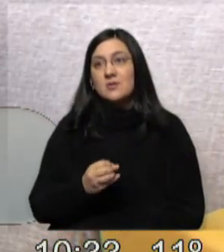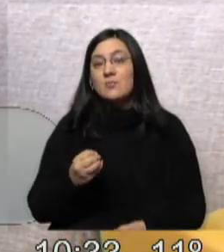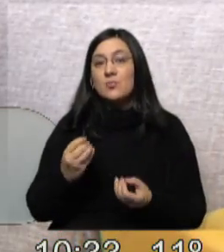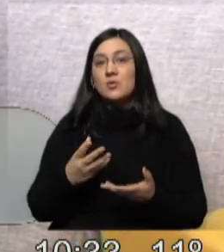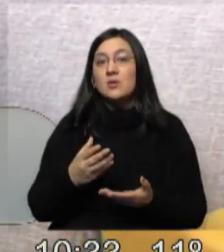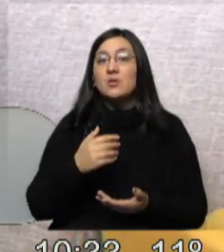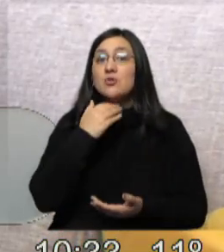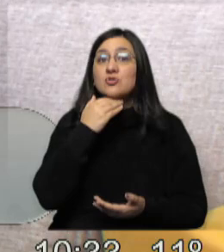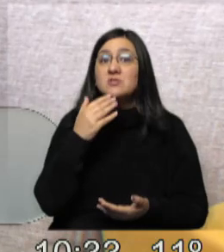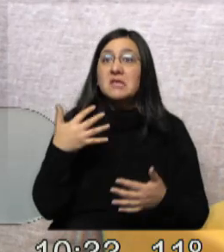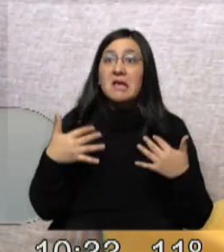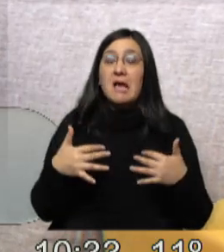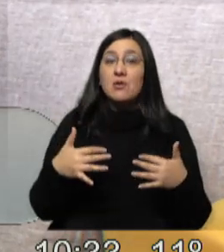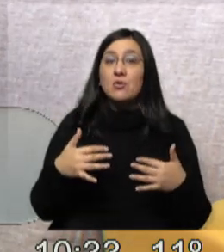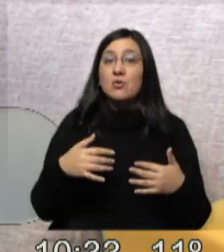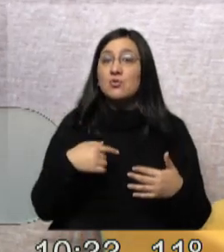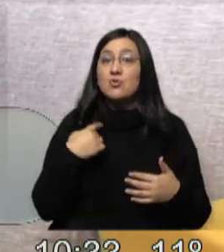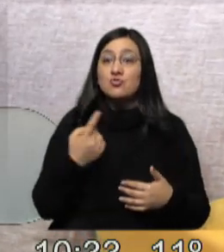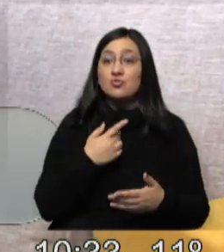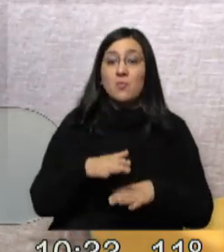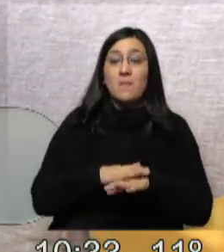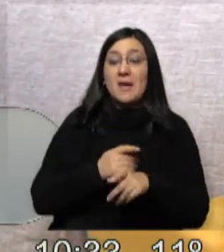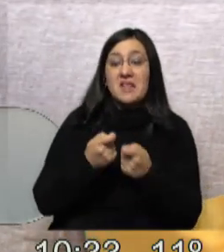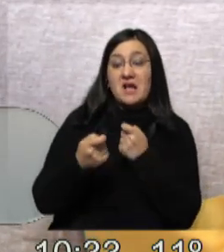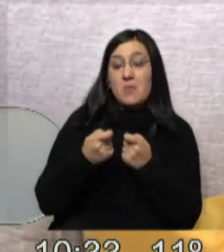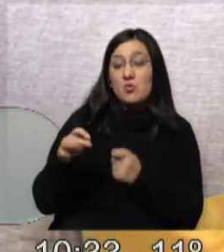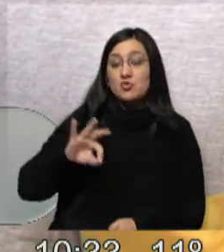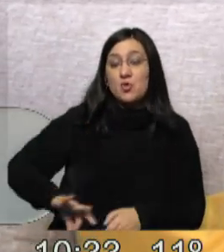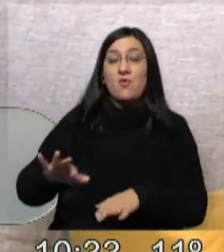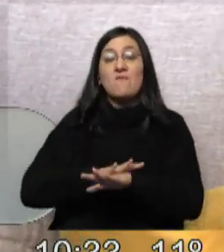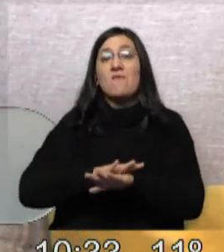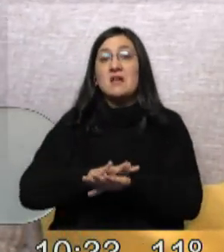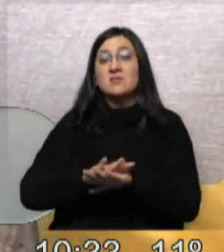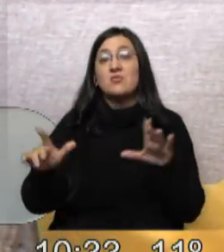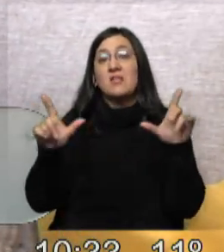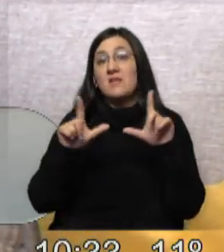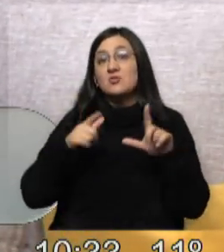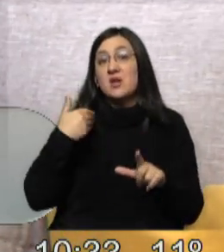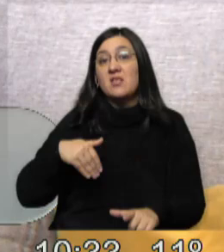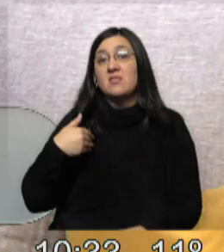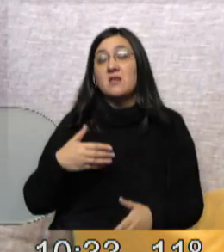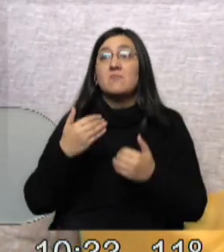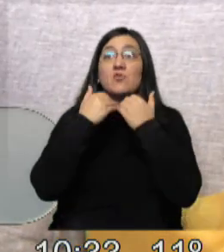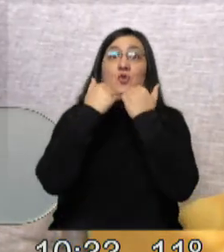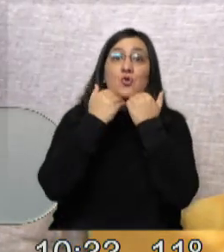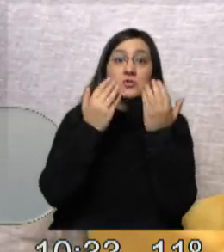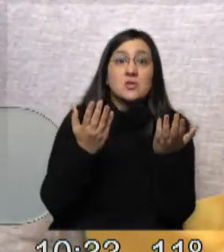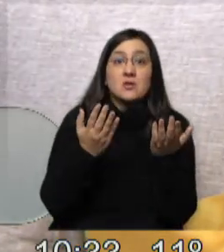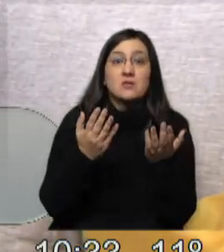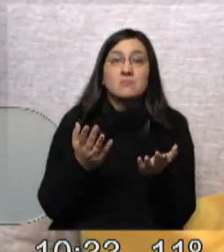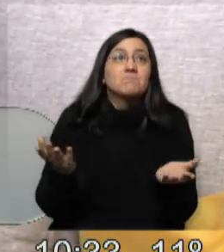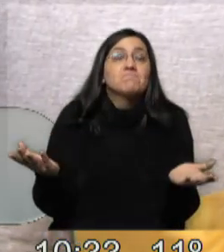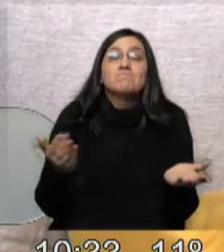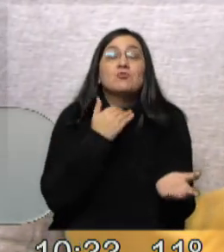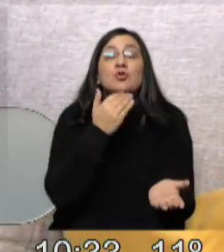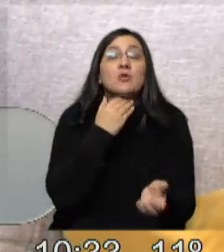si es caro. Nosotros nos manejamos con los sueldos básicos que pone la TV argentina. Así que, no sé, no verán los números,